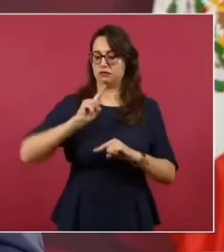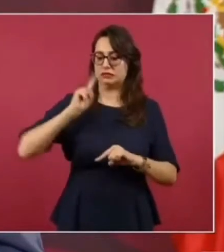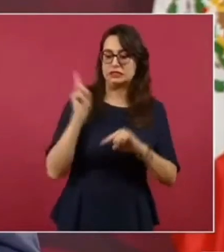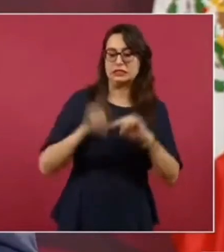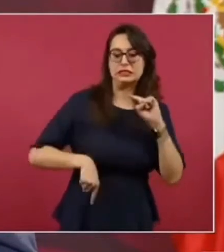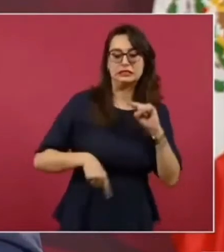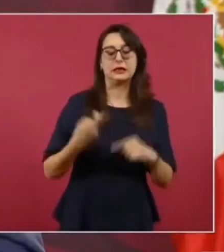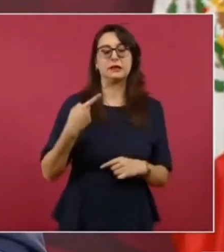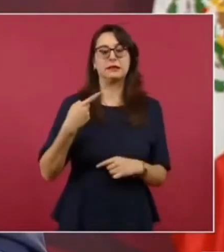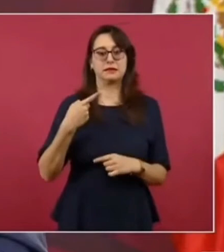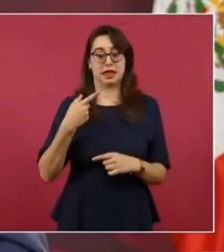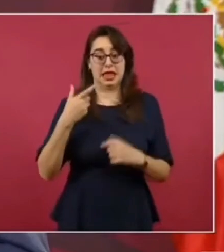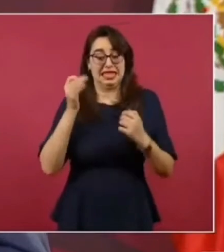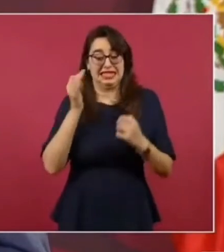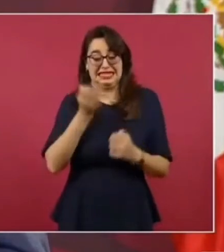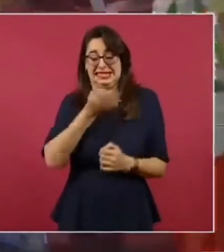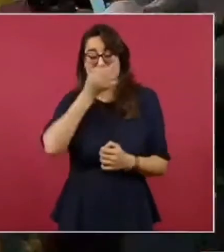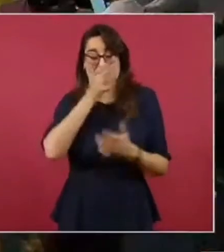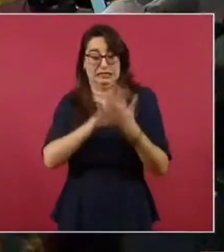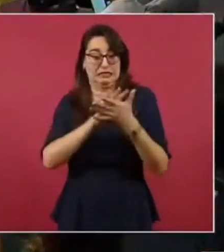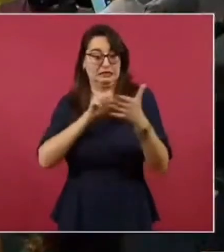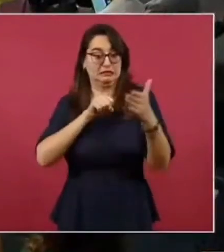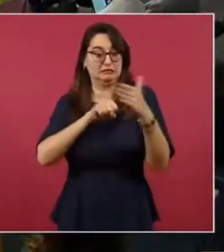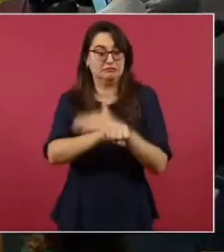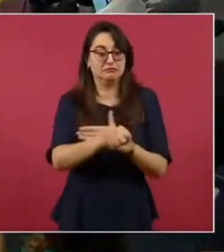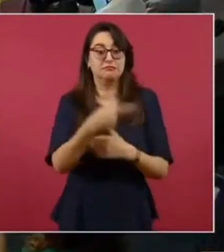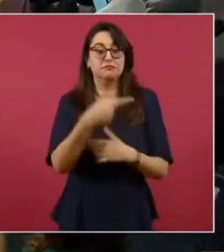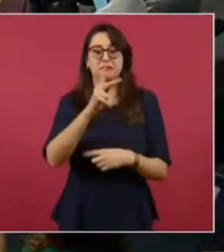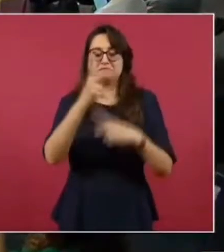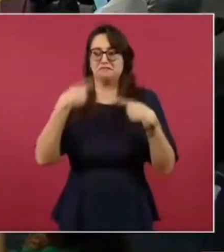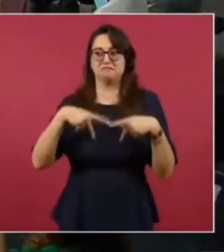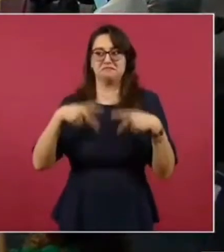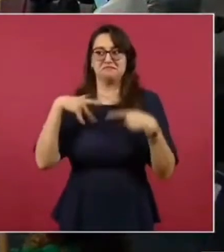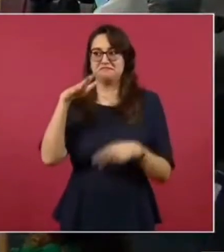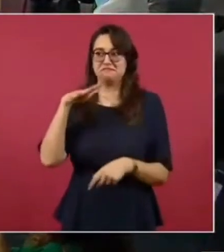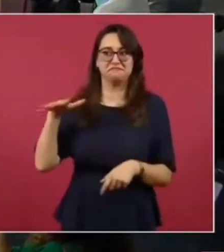Nada más que no pudieron. Entonces,